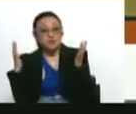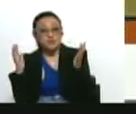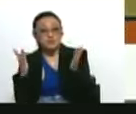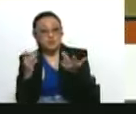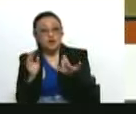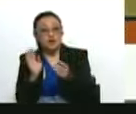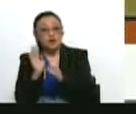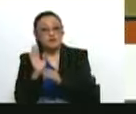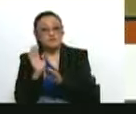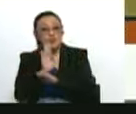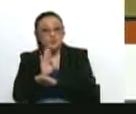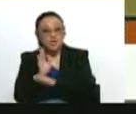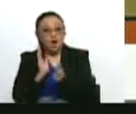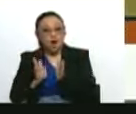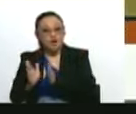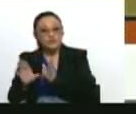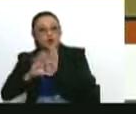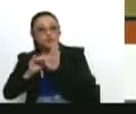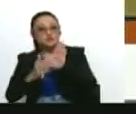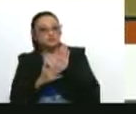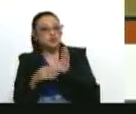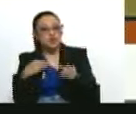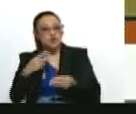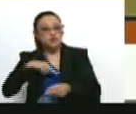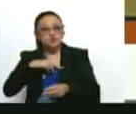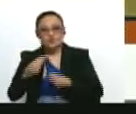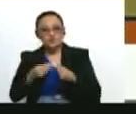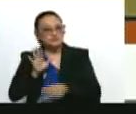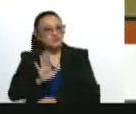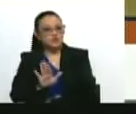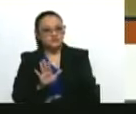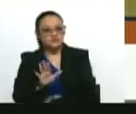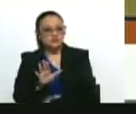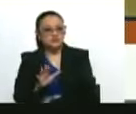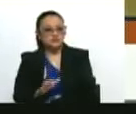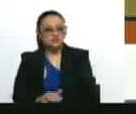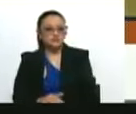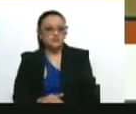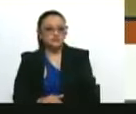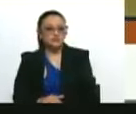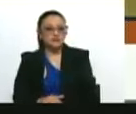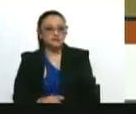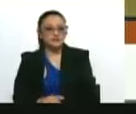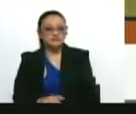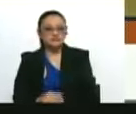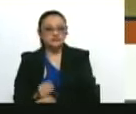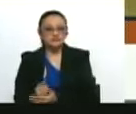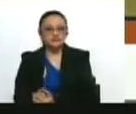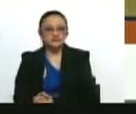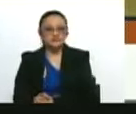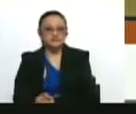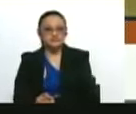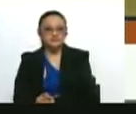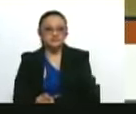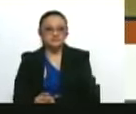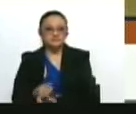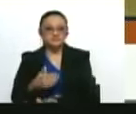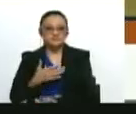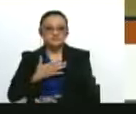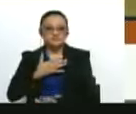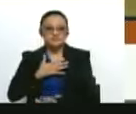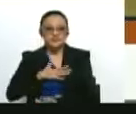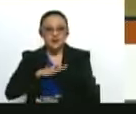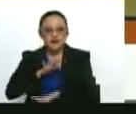el orden constitucional. Nosotros no lo hicimos así, no hubo una matanza. El presidente dijo calma y cordura,